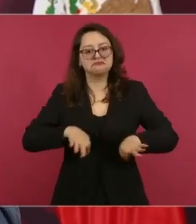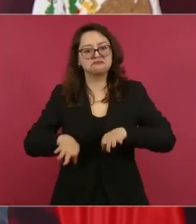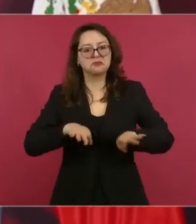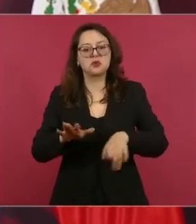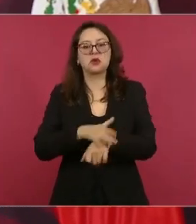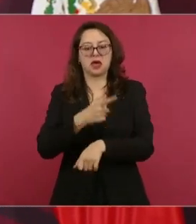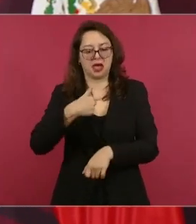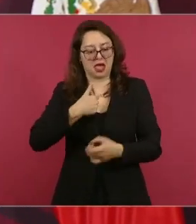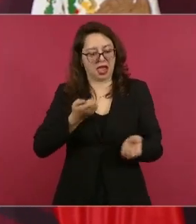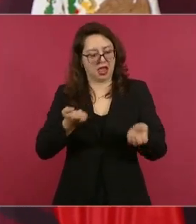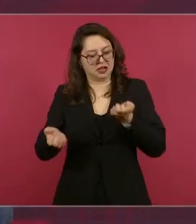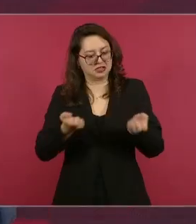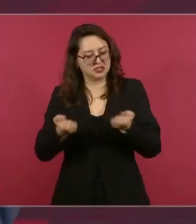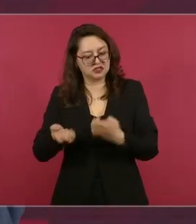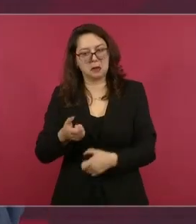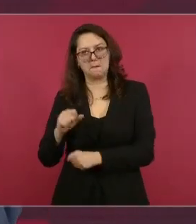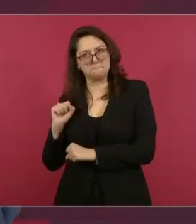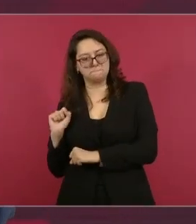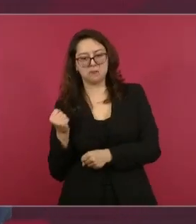y entonces aguanto.